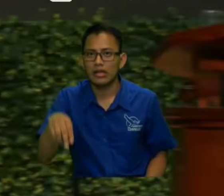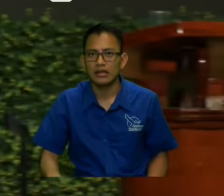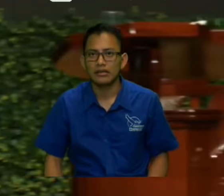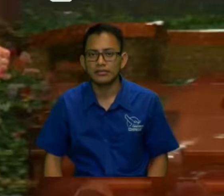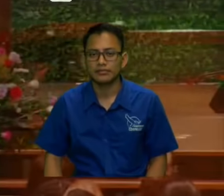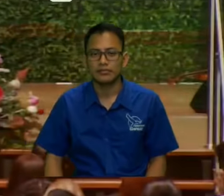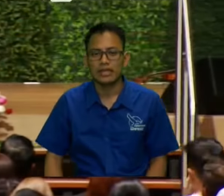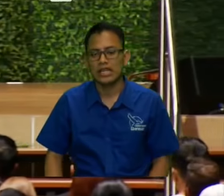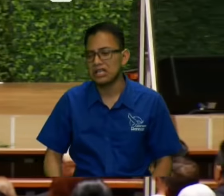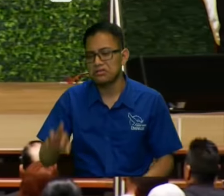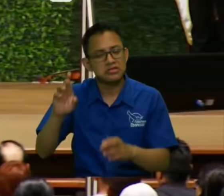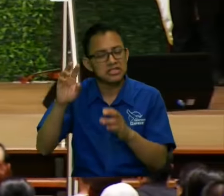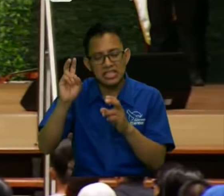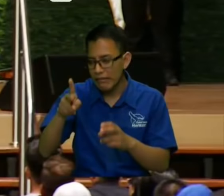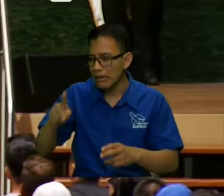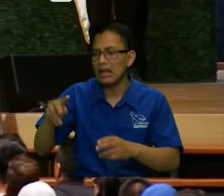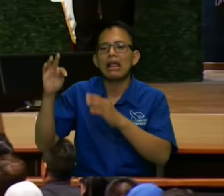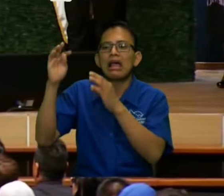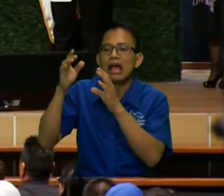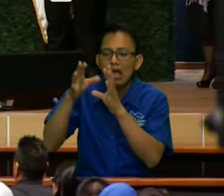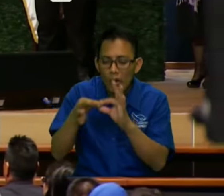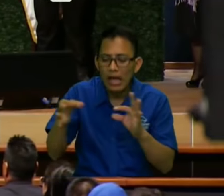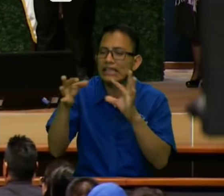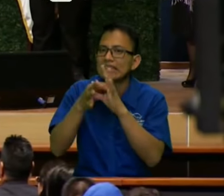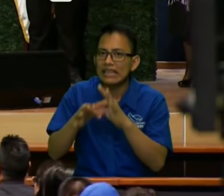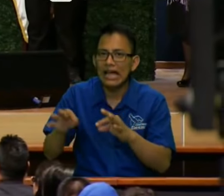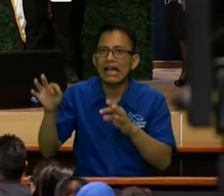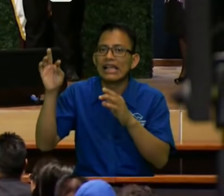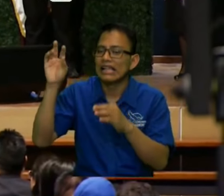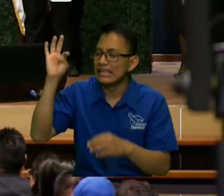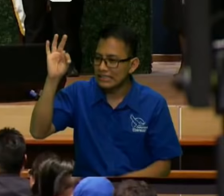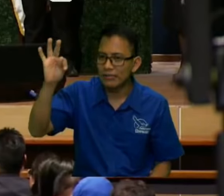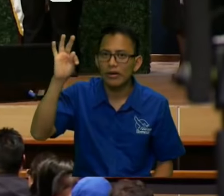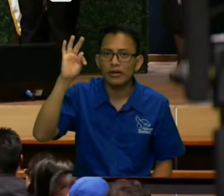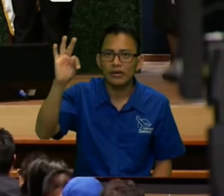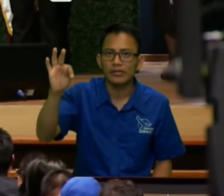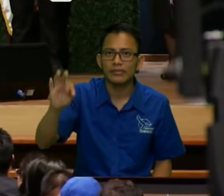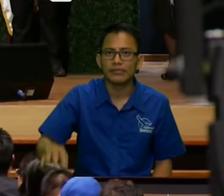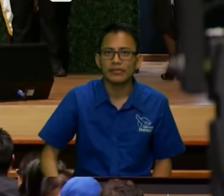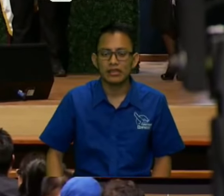cuando lo está contando, le dice: hermana Rita, es una pareja bien linda,